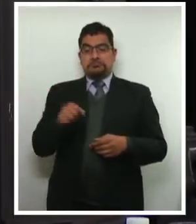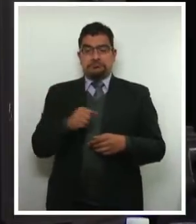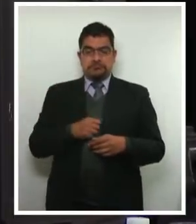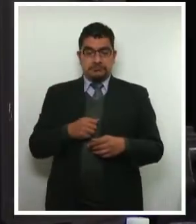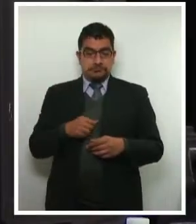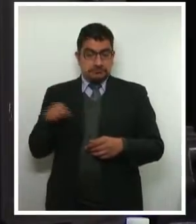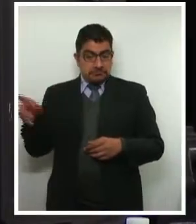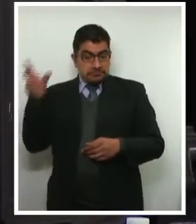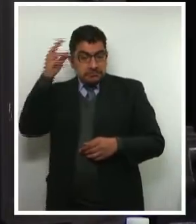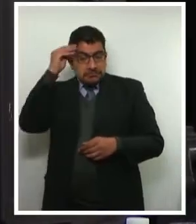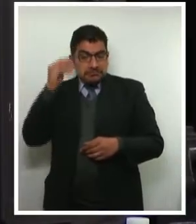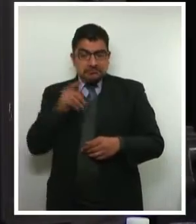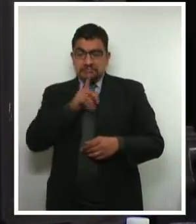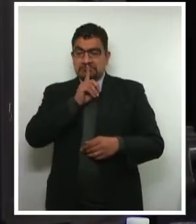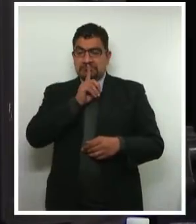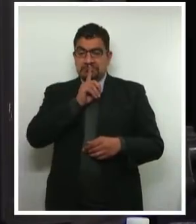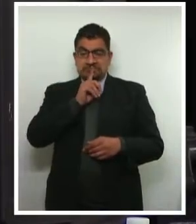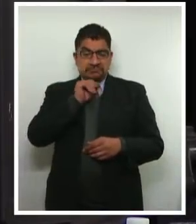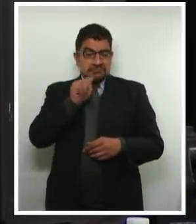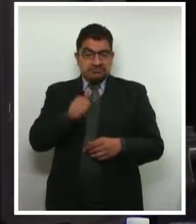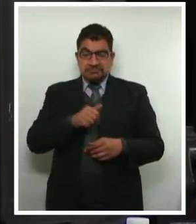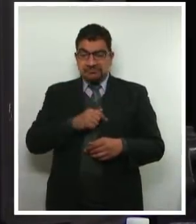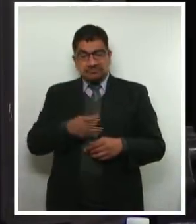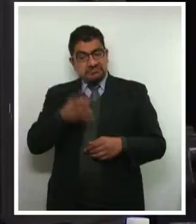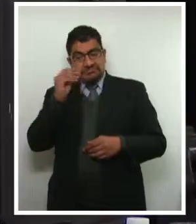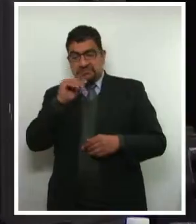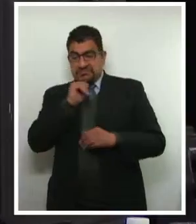aprendieron nada. Estamos en una